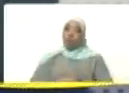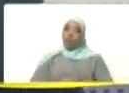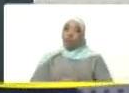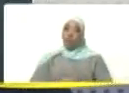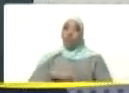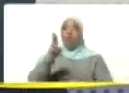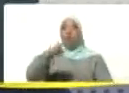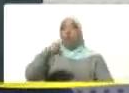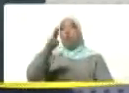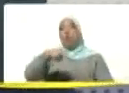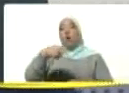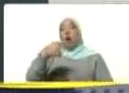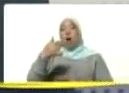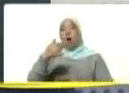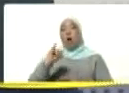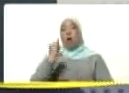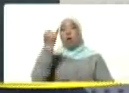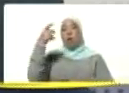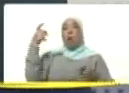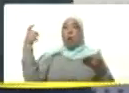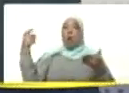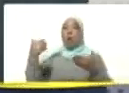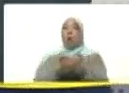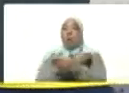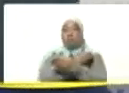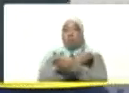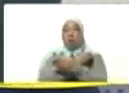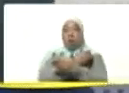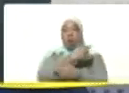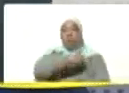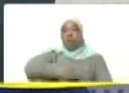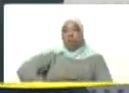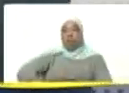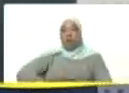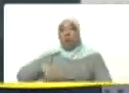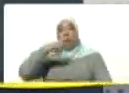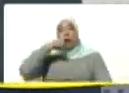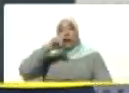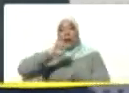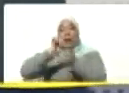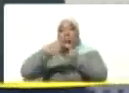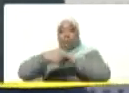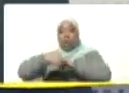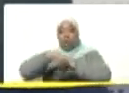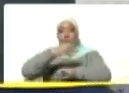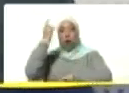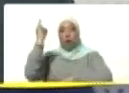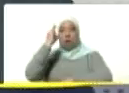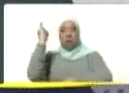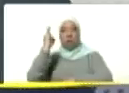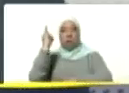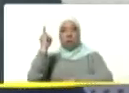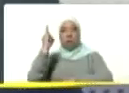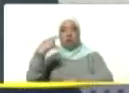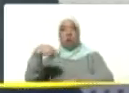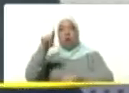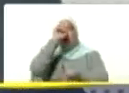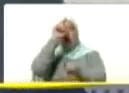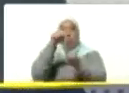A coup, un golpe de Estado by electoral observer mission. Por una